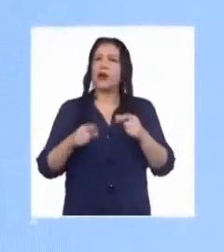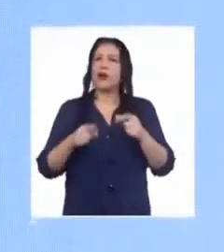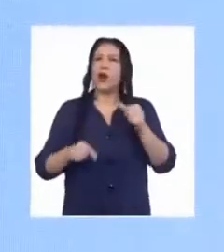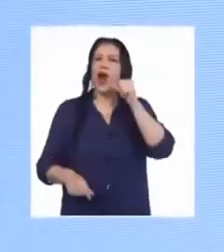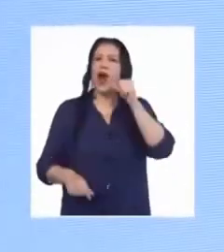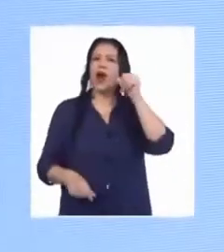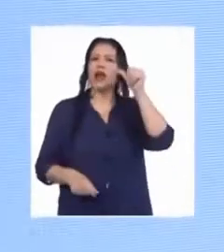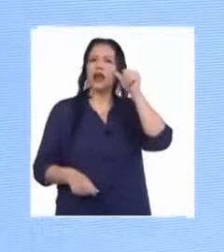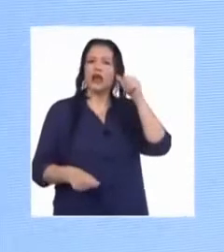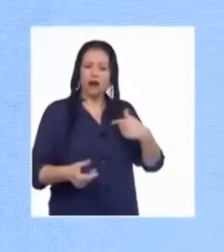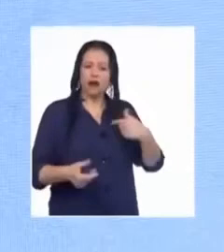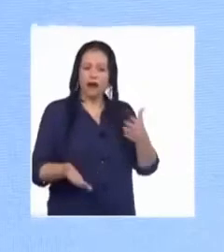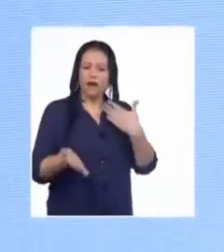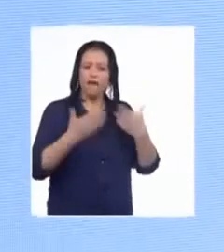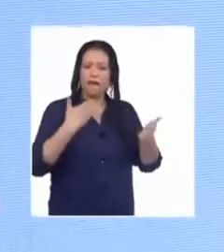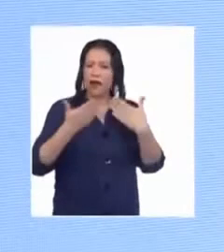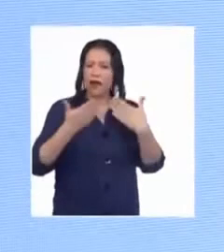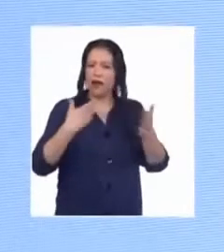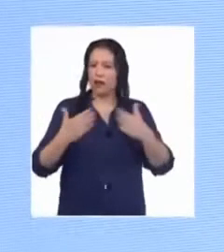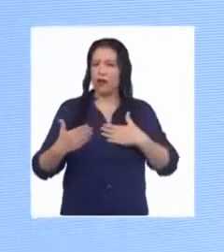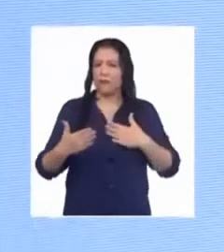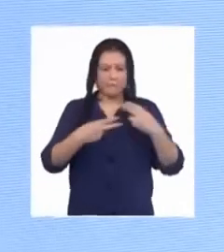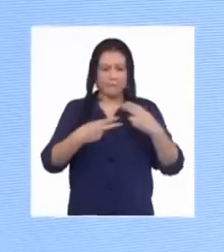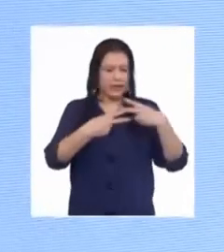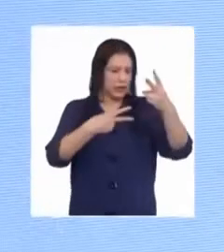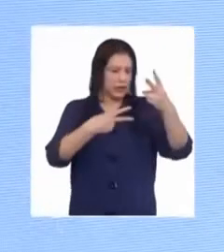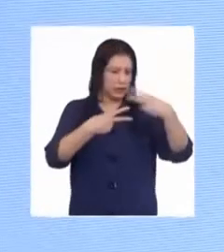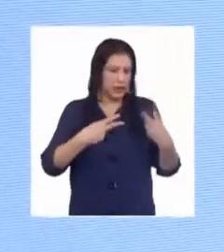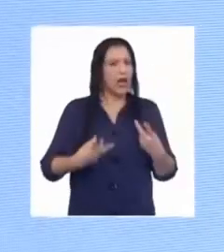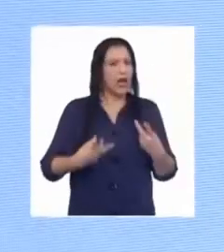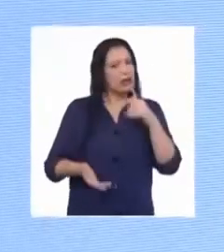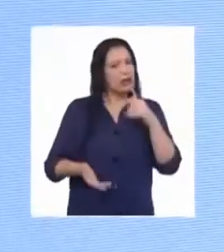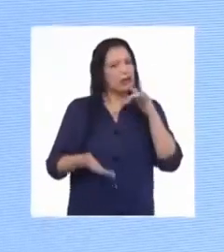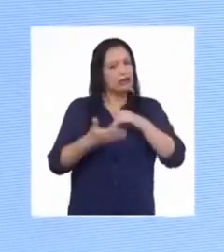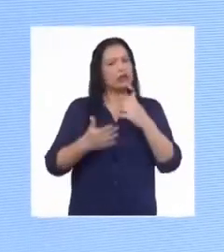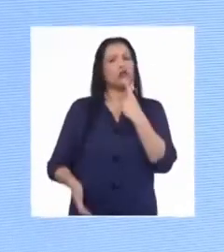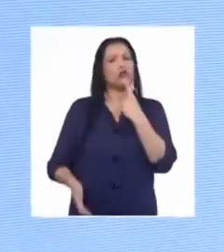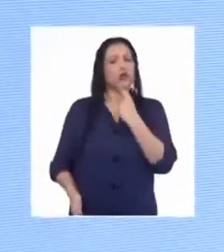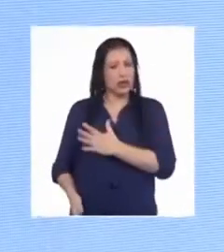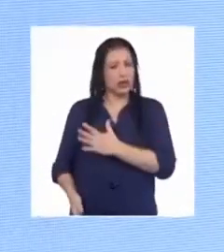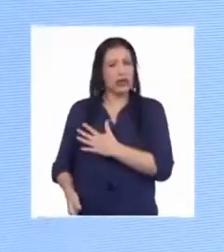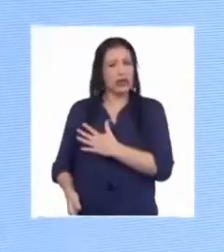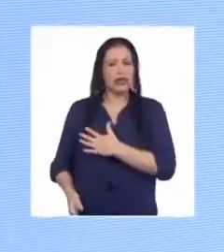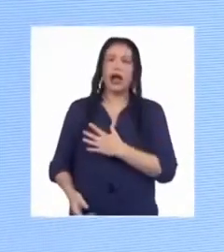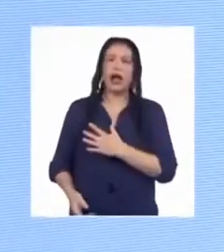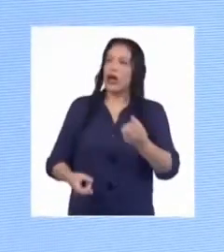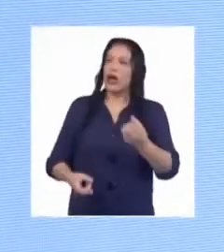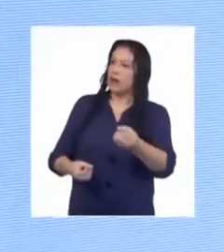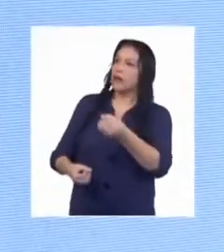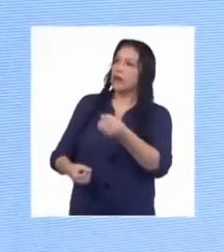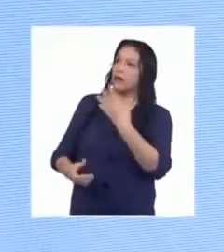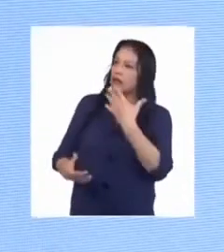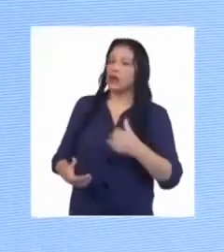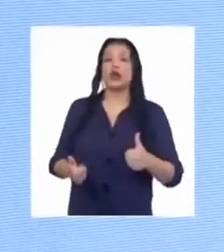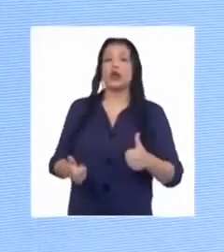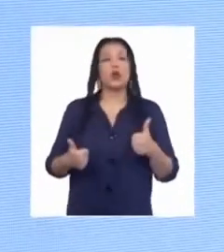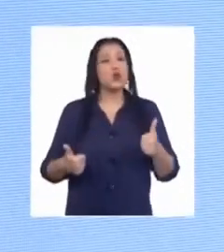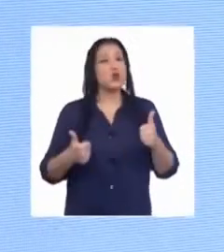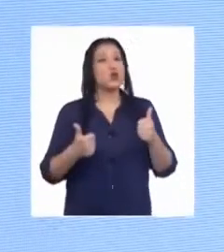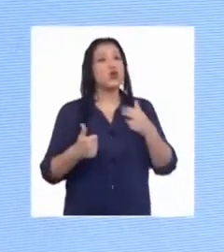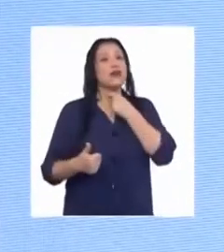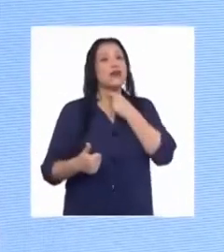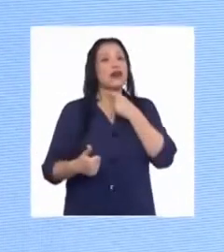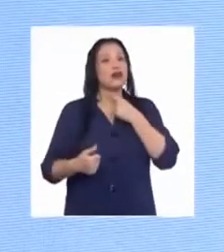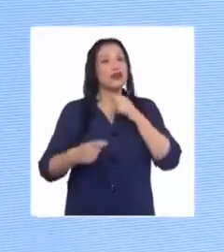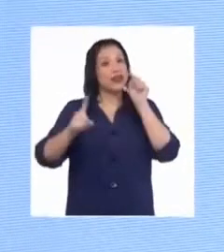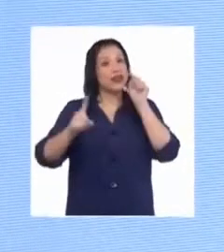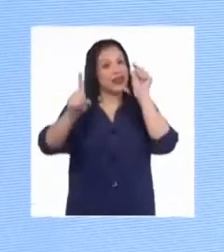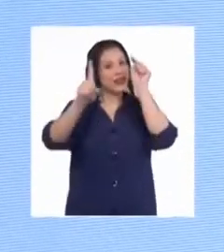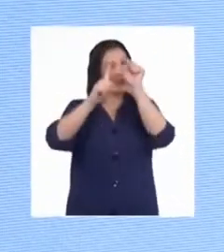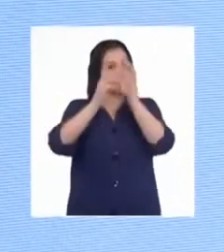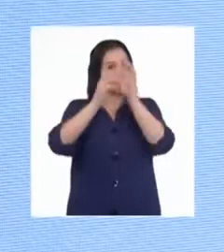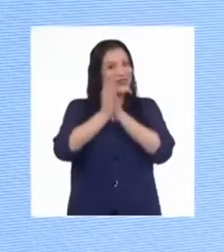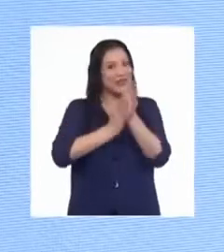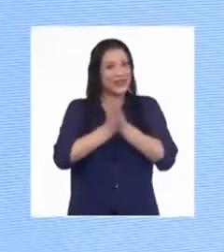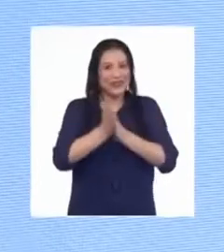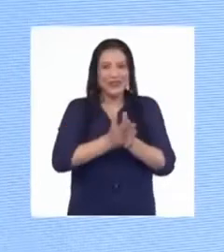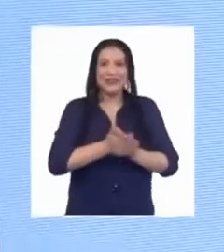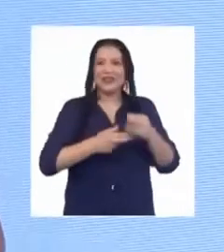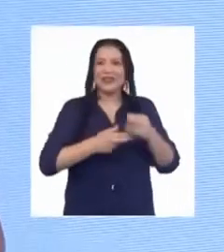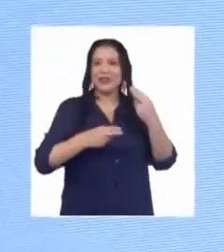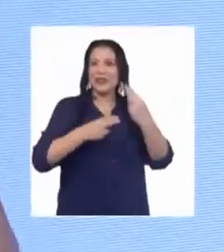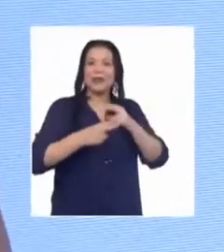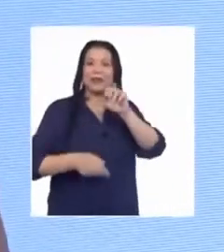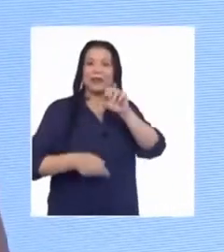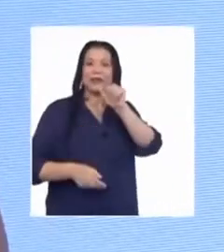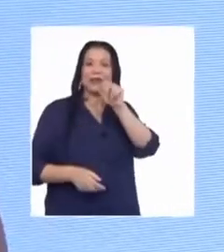mi vecina, que está en quinto de secundaria, bueno, y ella me contó que le había gustado mucho hacer el reto. Analí